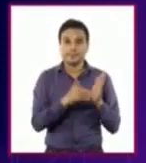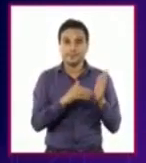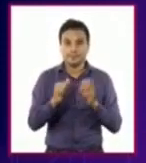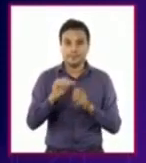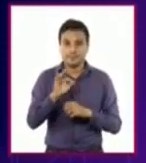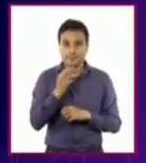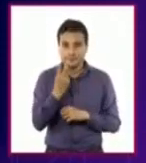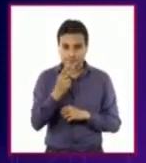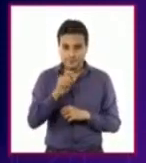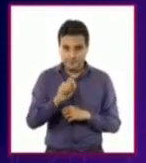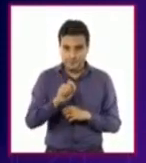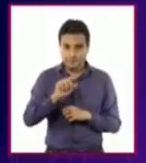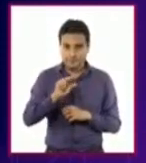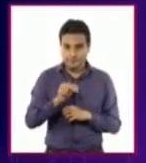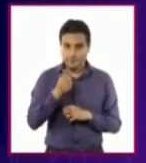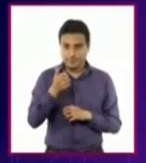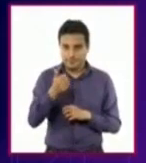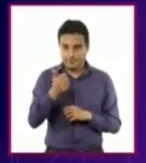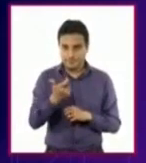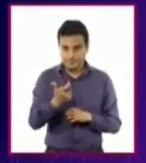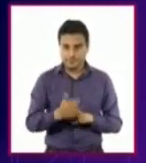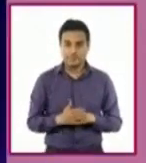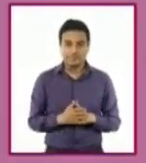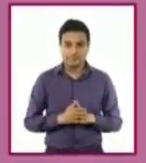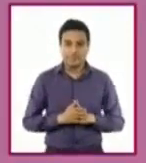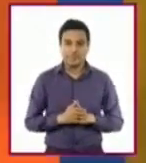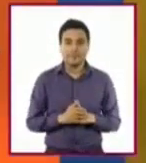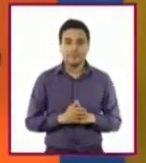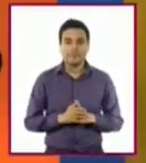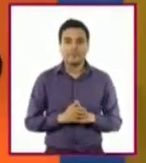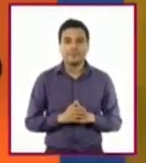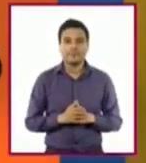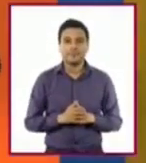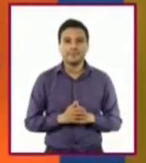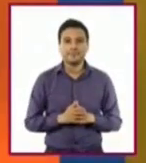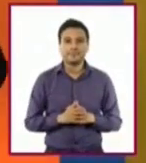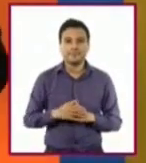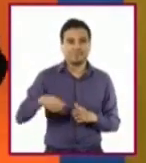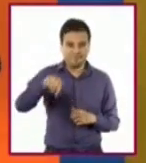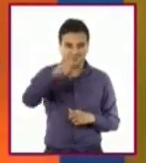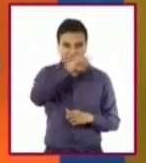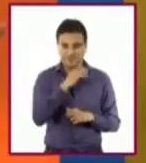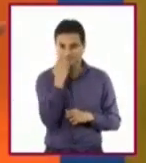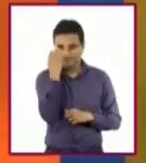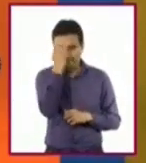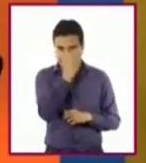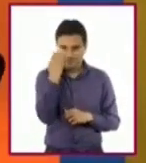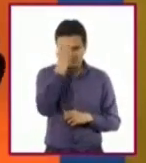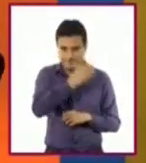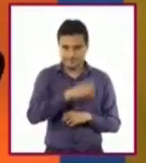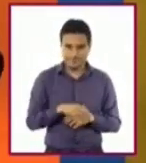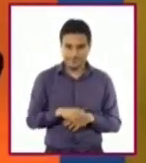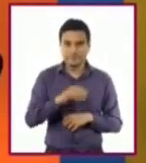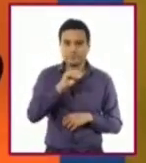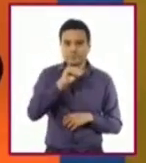642 punto 86 pesos comparen a la media con los salarios consideran que